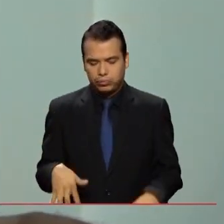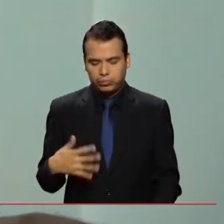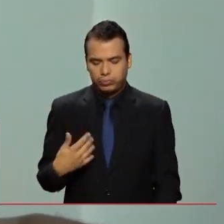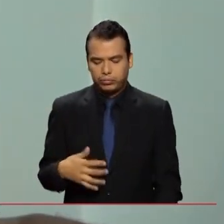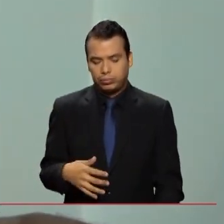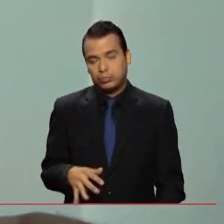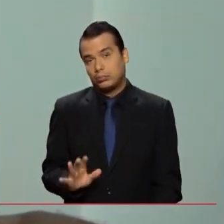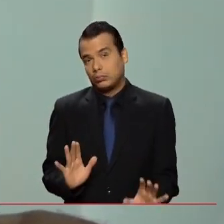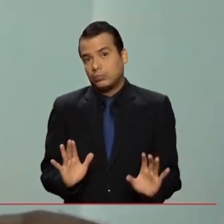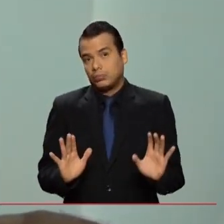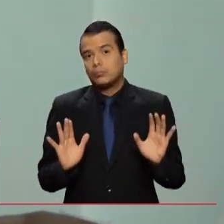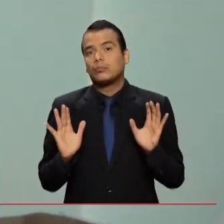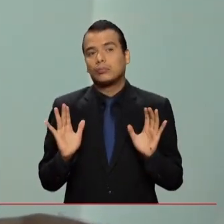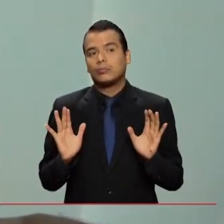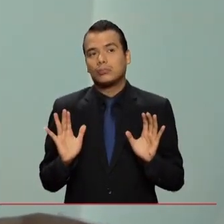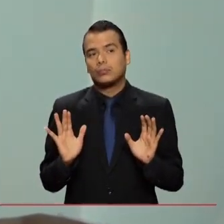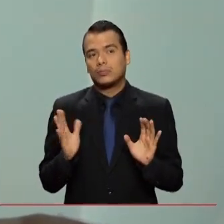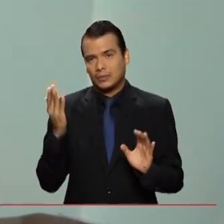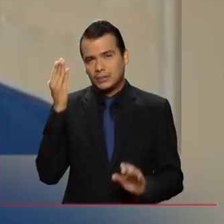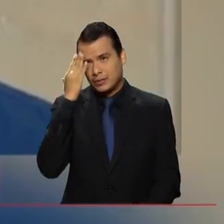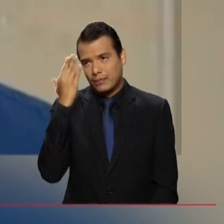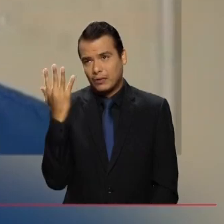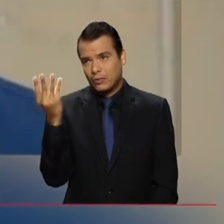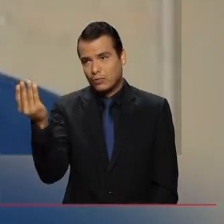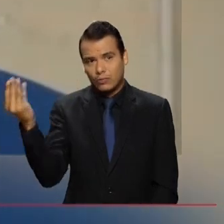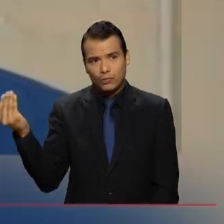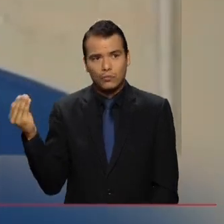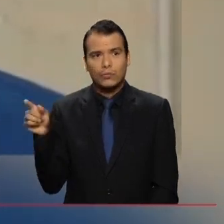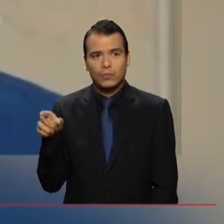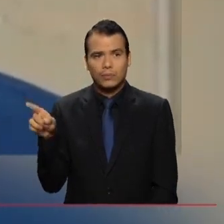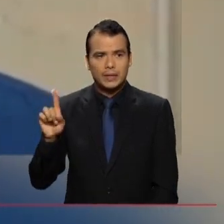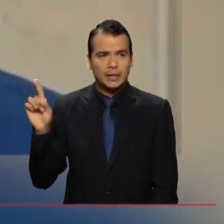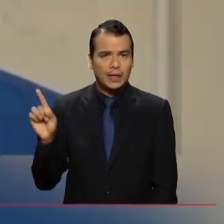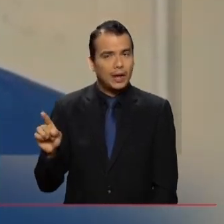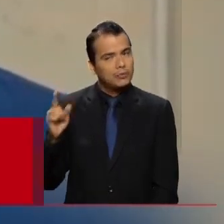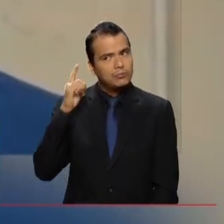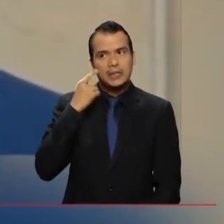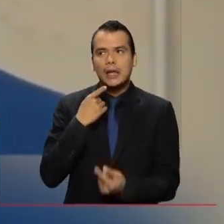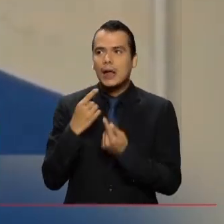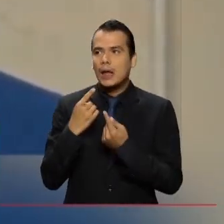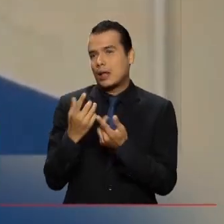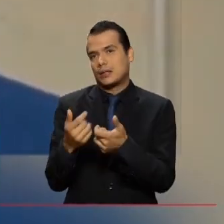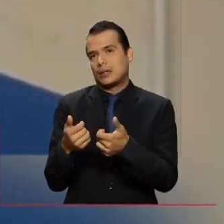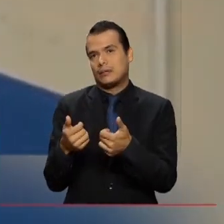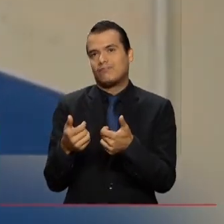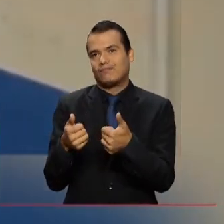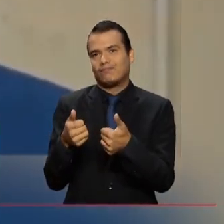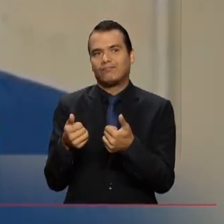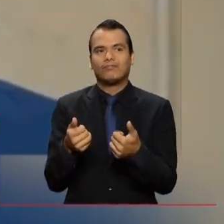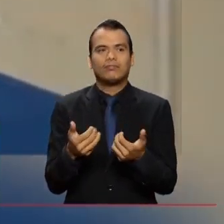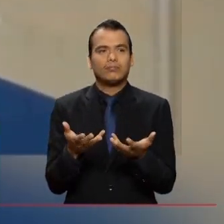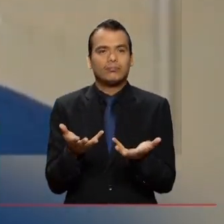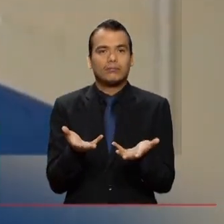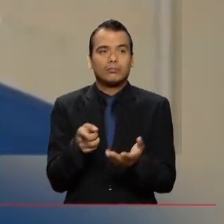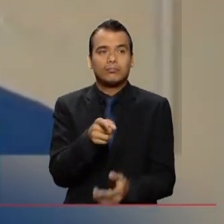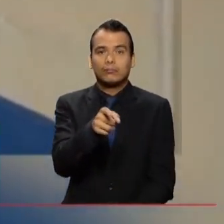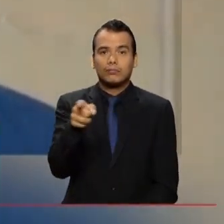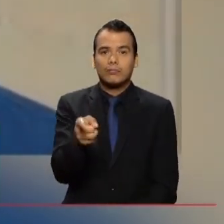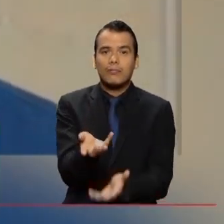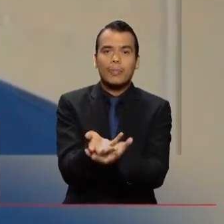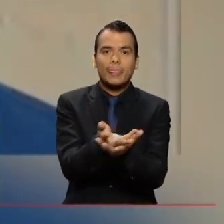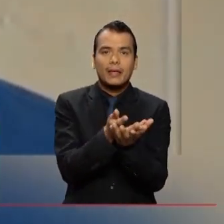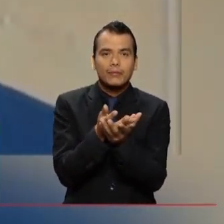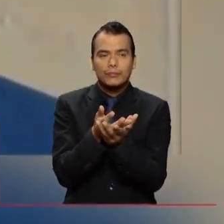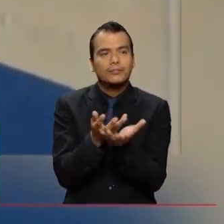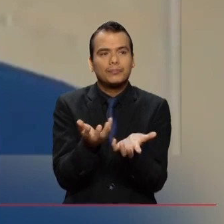las estructuras armadas que todos conocemos. Hay que generar condiciones de transformación en Quibdó. No se puede hablar de